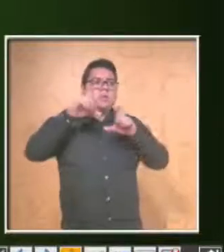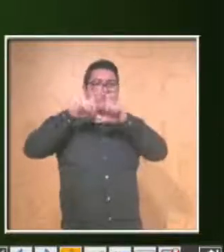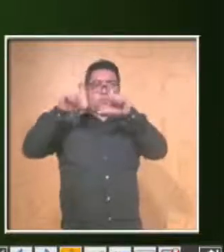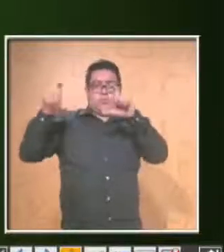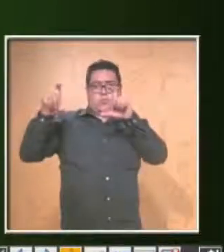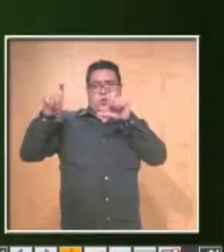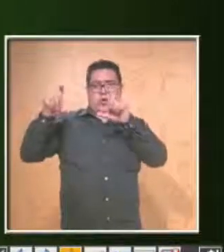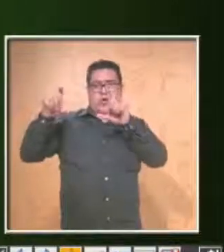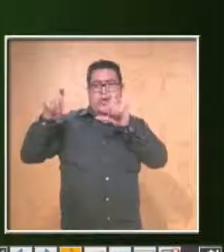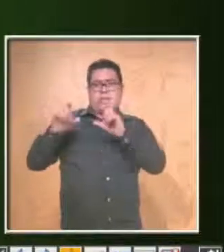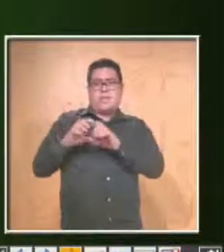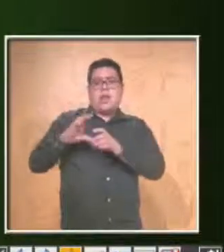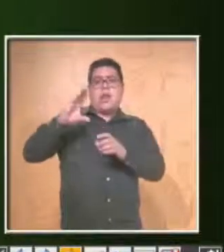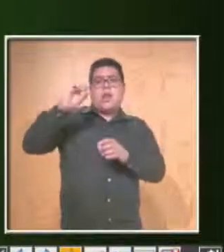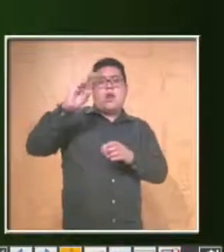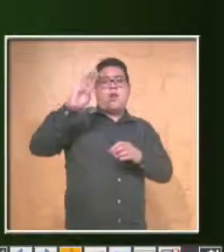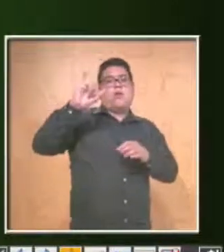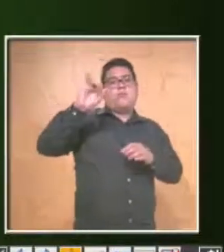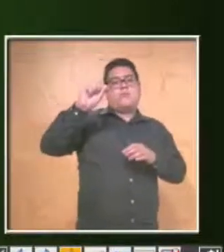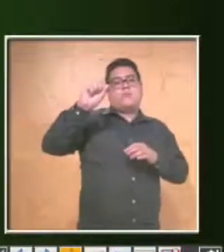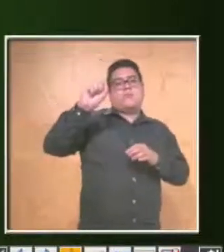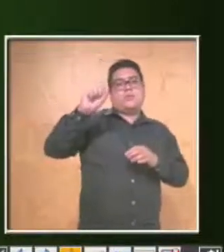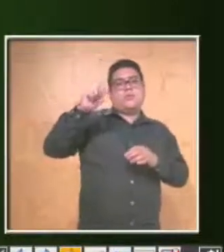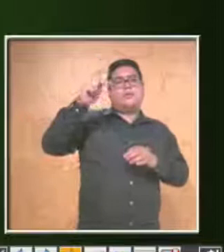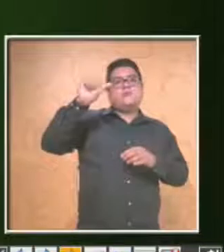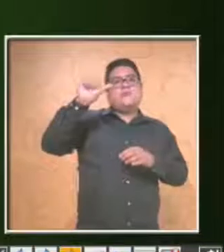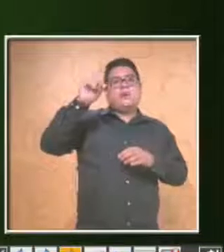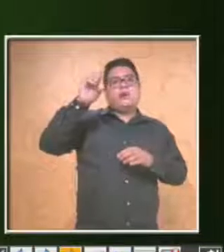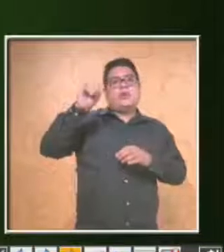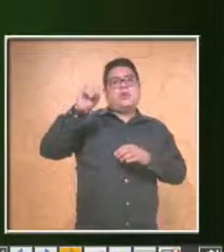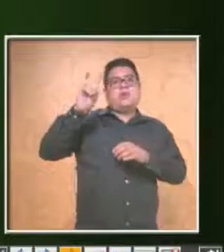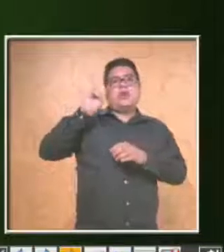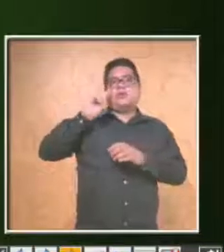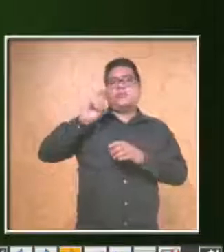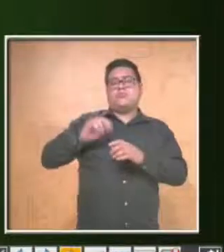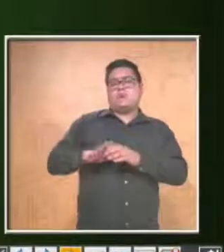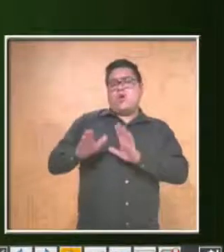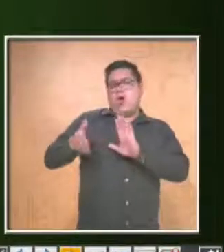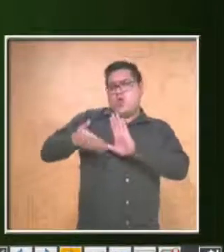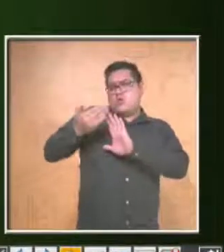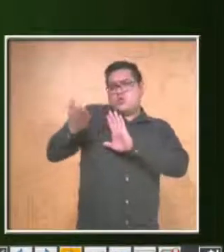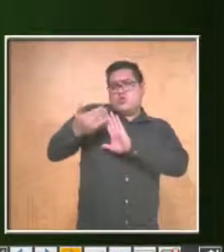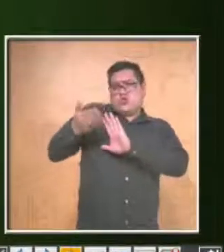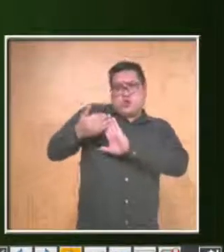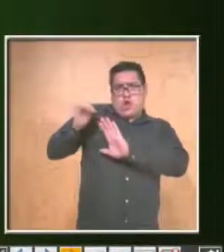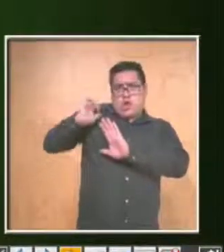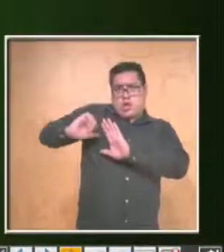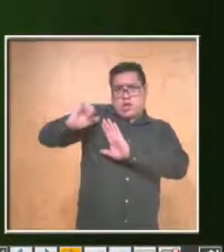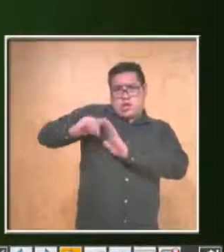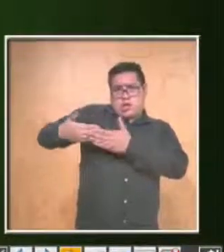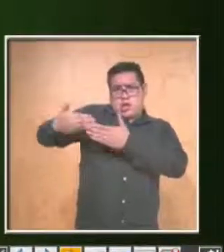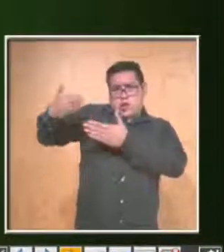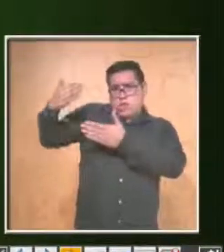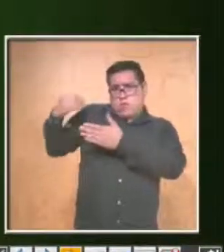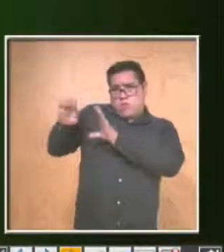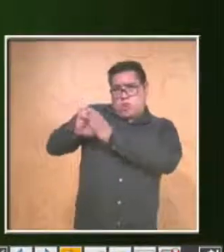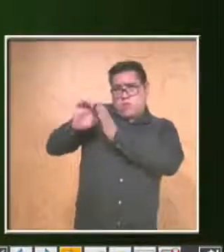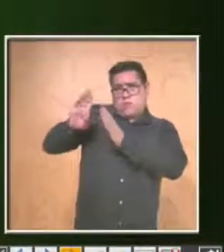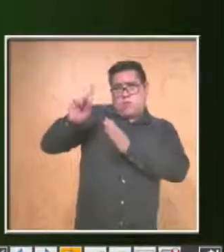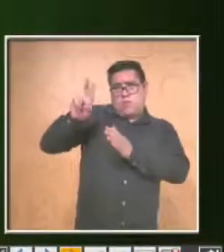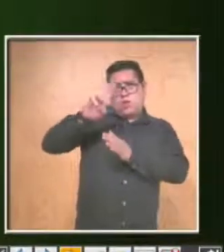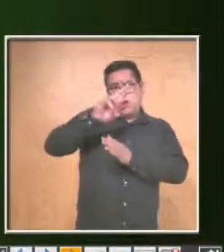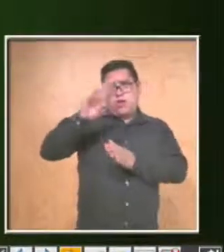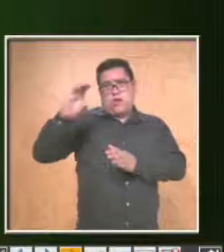Obispado, que muestra algunos elementos propios de la arquitectura de aquella época. Cuando hablamos del barroco, hablamos